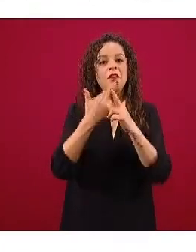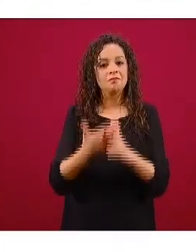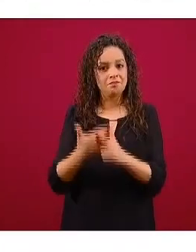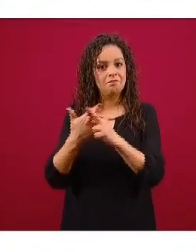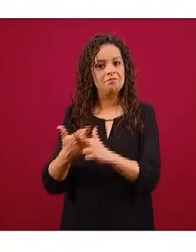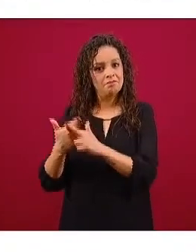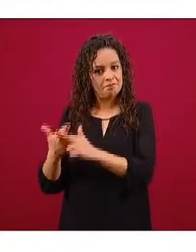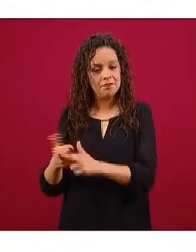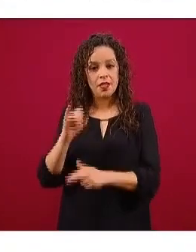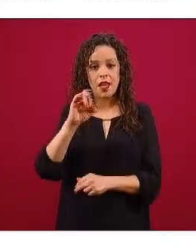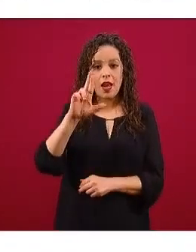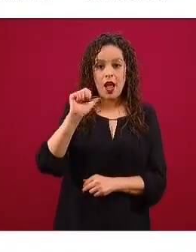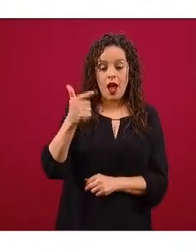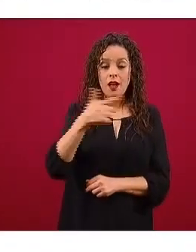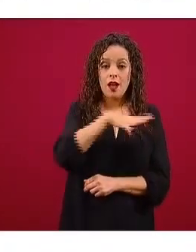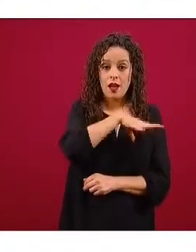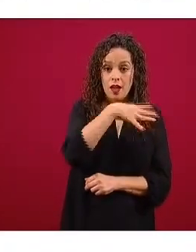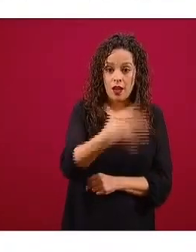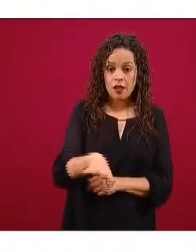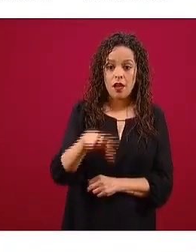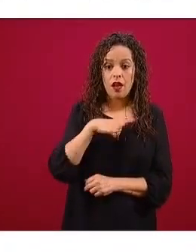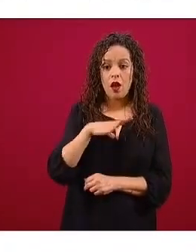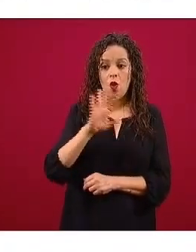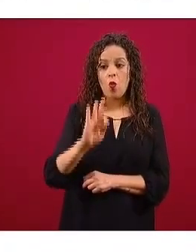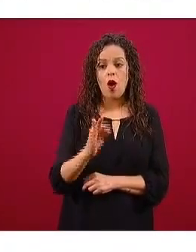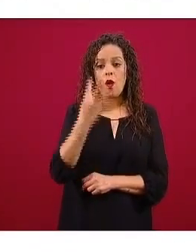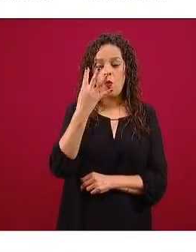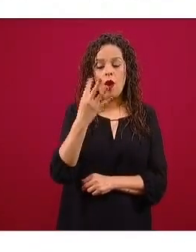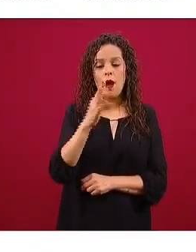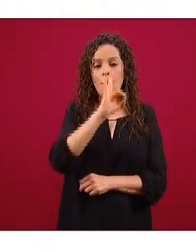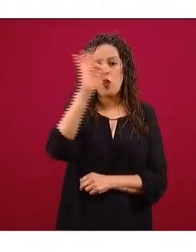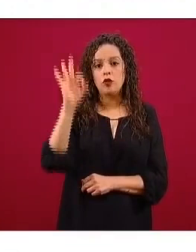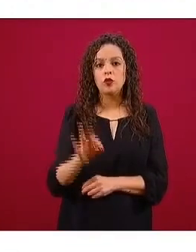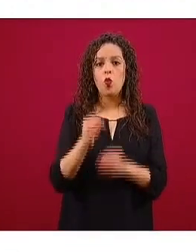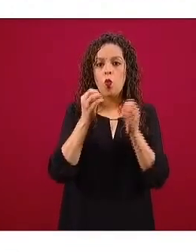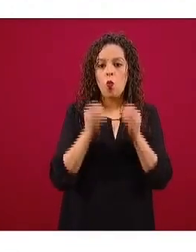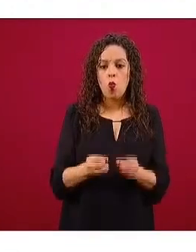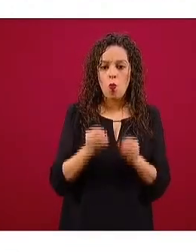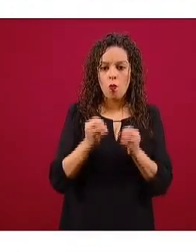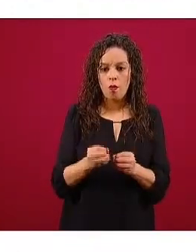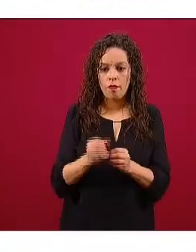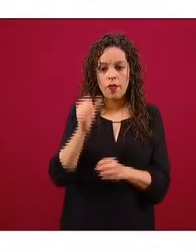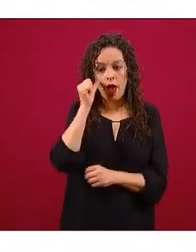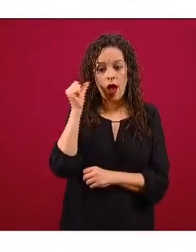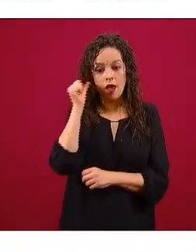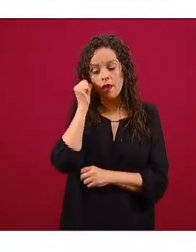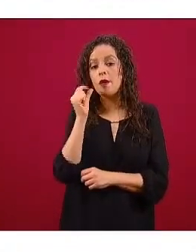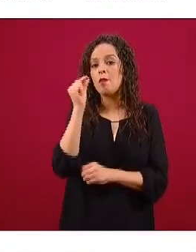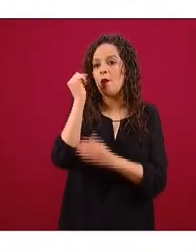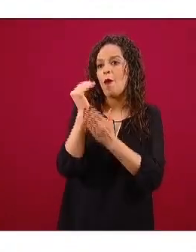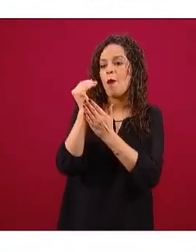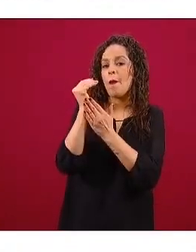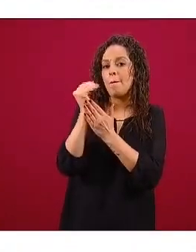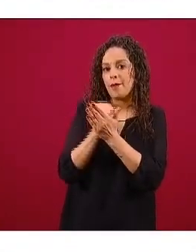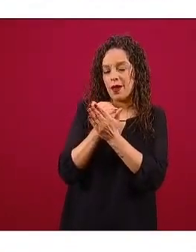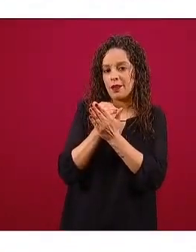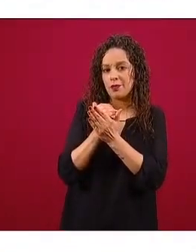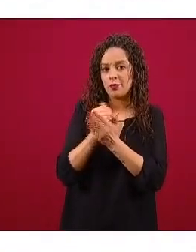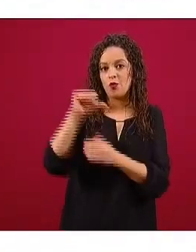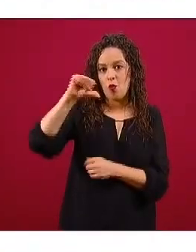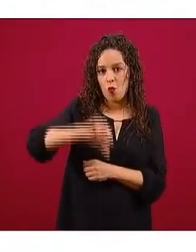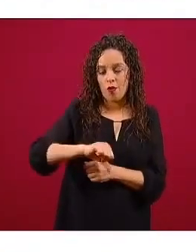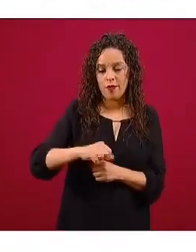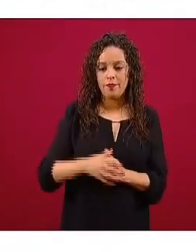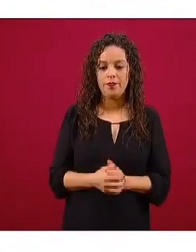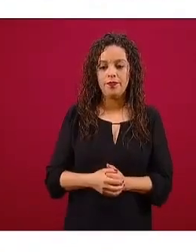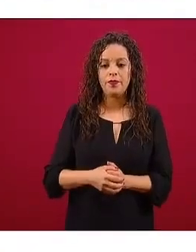IRAG generales tenemos una ocupación del 44%, un punto porcentual menos que el día de ayer. En el caso de camas IRAG